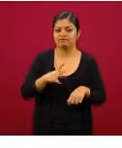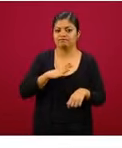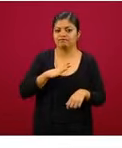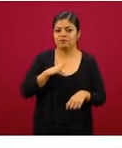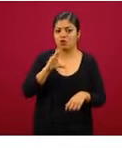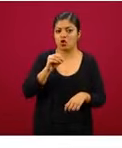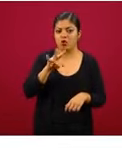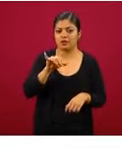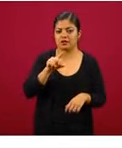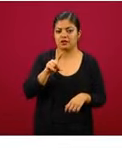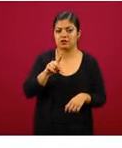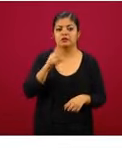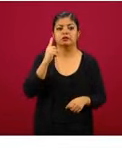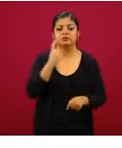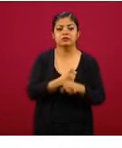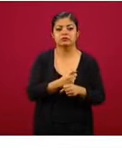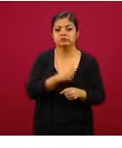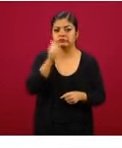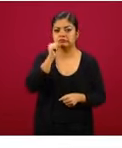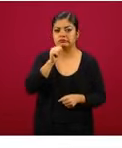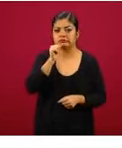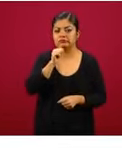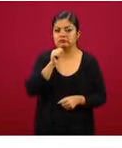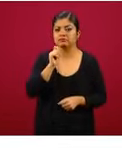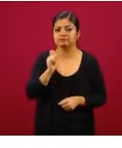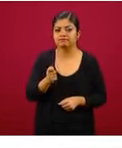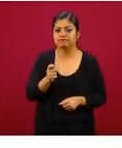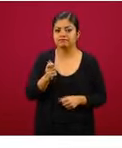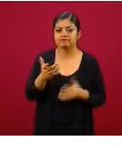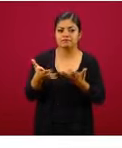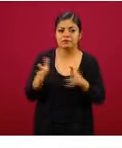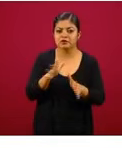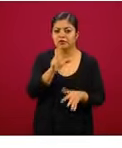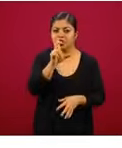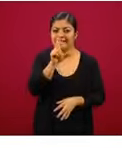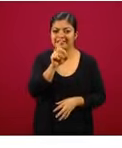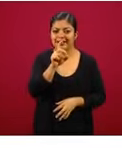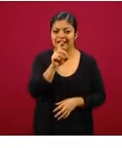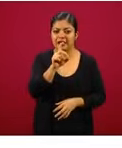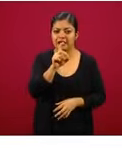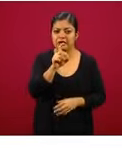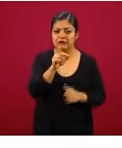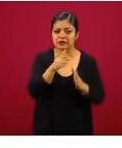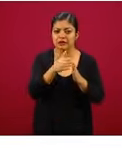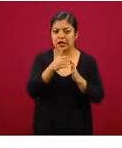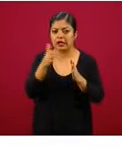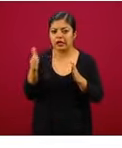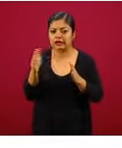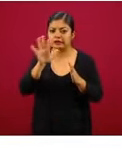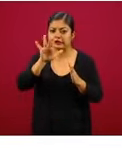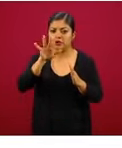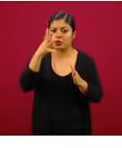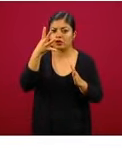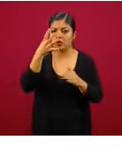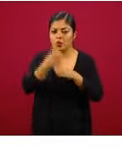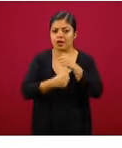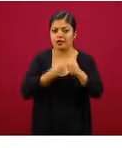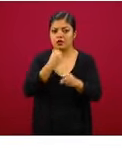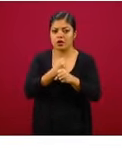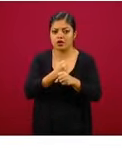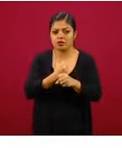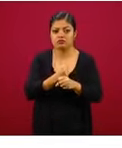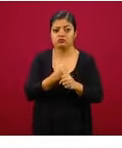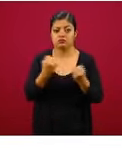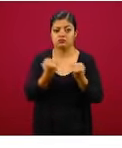mayor concentración de ellas está prácticamente entre los 30 y los 54 años,